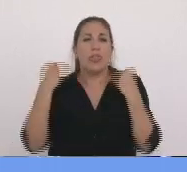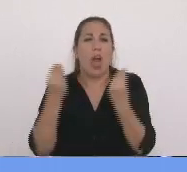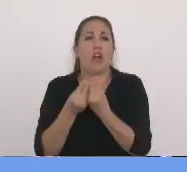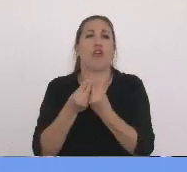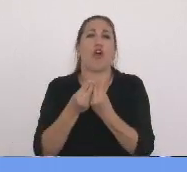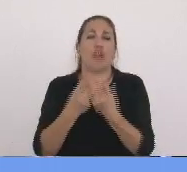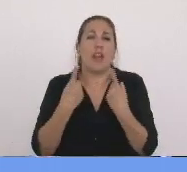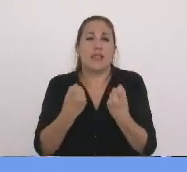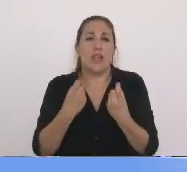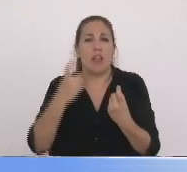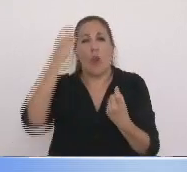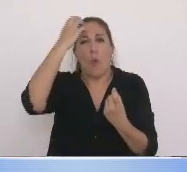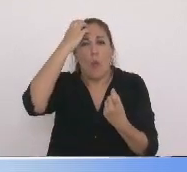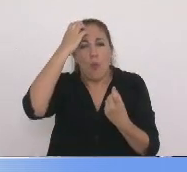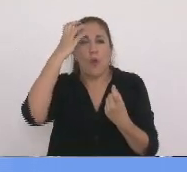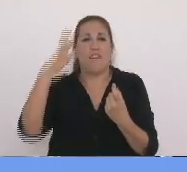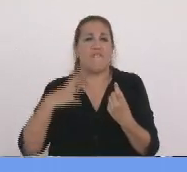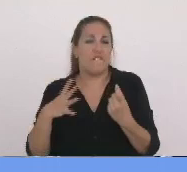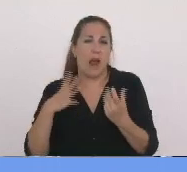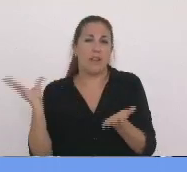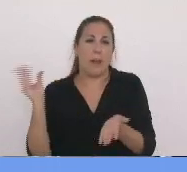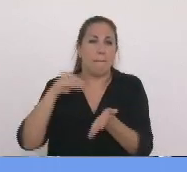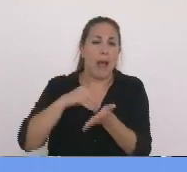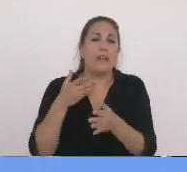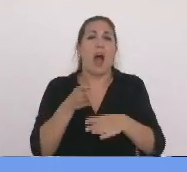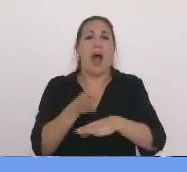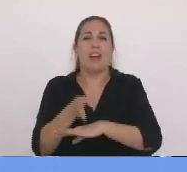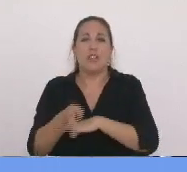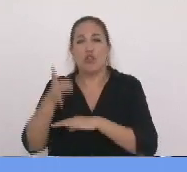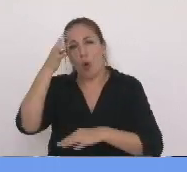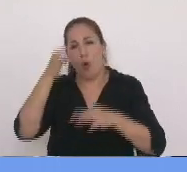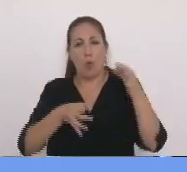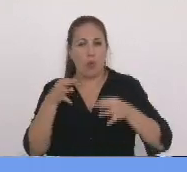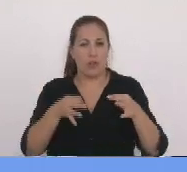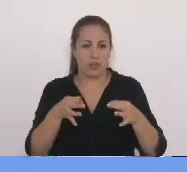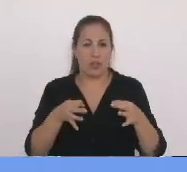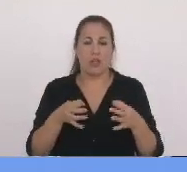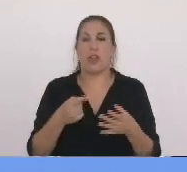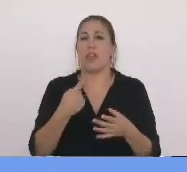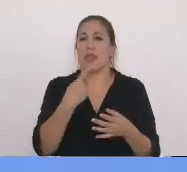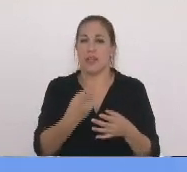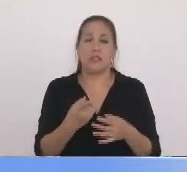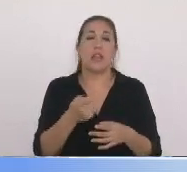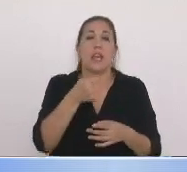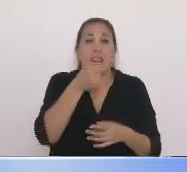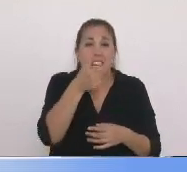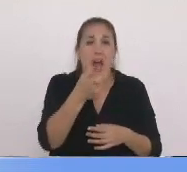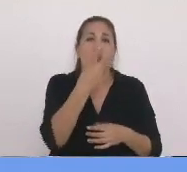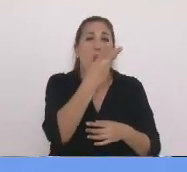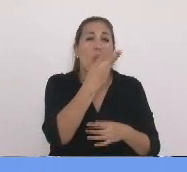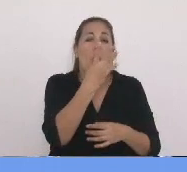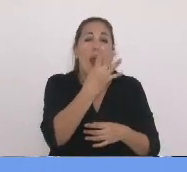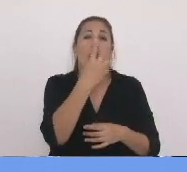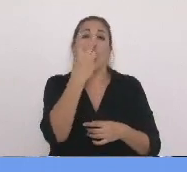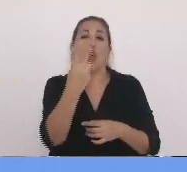insatisfechas sin iva' y niveles de acceso a la justicia arrojan que en casi un 42 por ciento de la